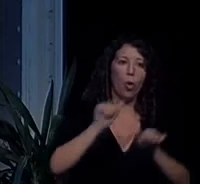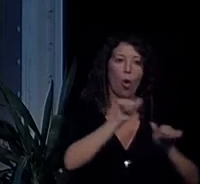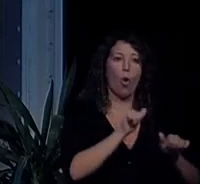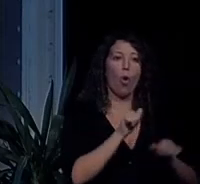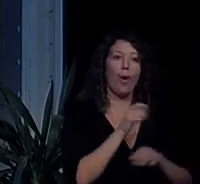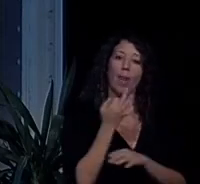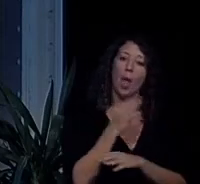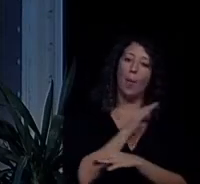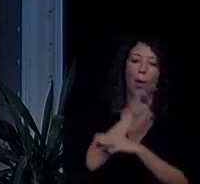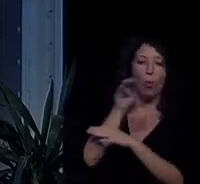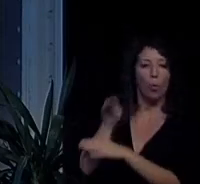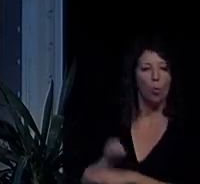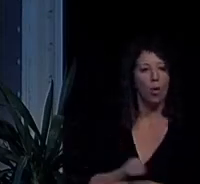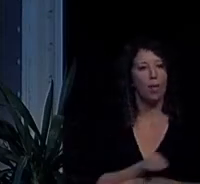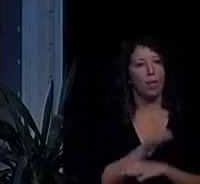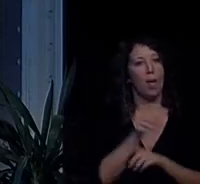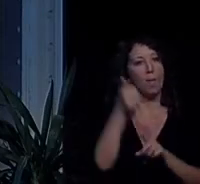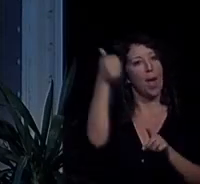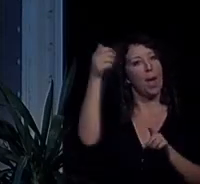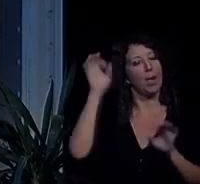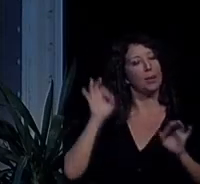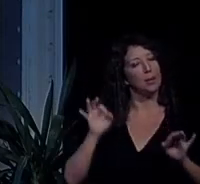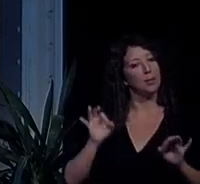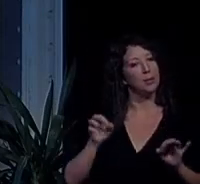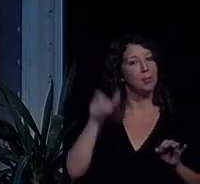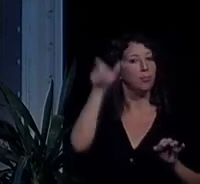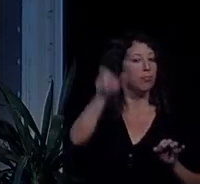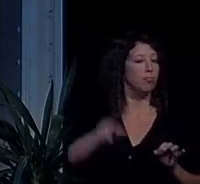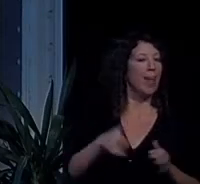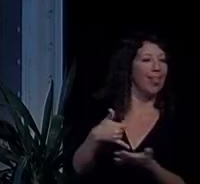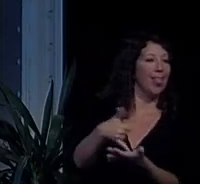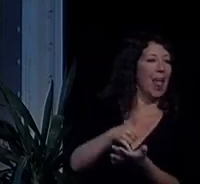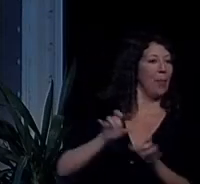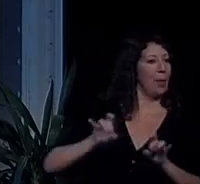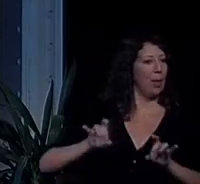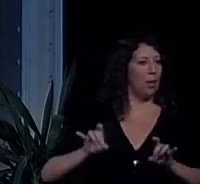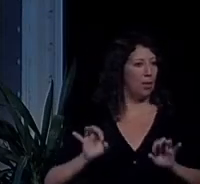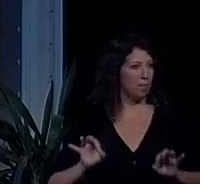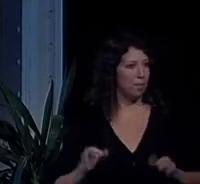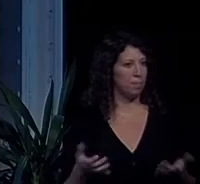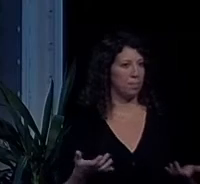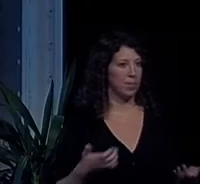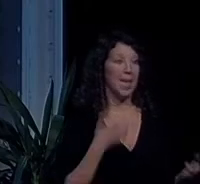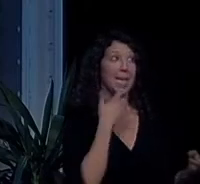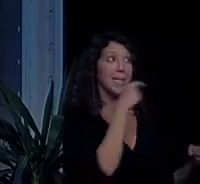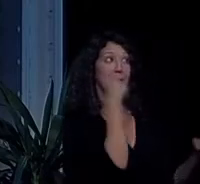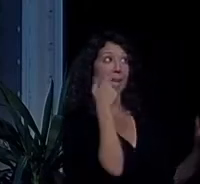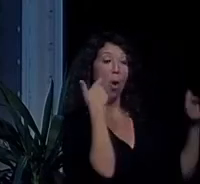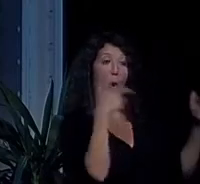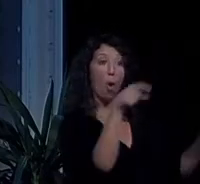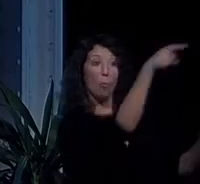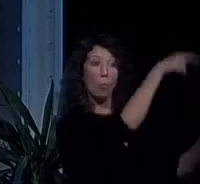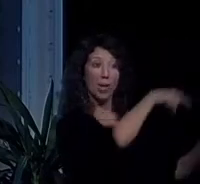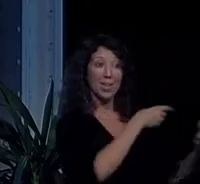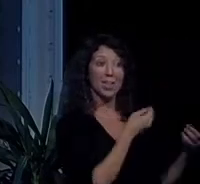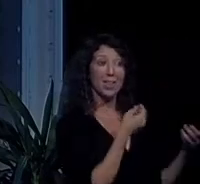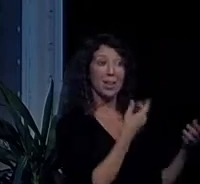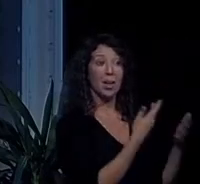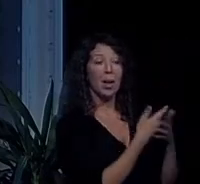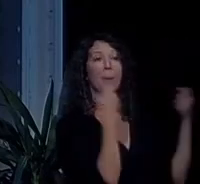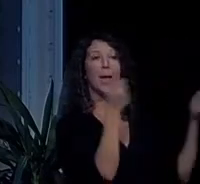hacer por nosotras y que además somos las débiles, ¿no? Yo siempre suelo decir que cuando los hombres realizan este tipo